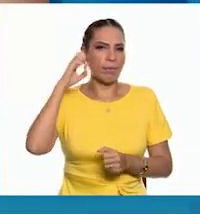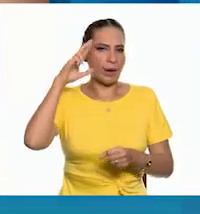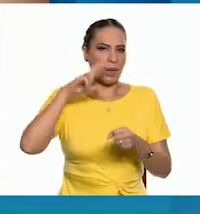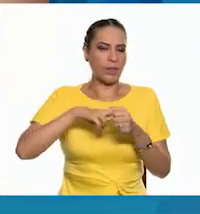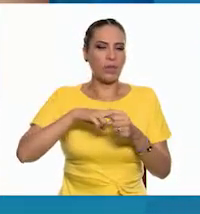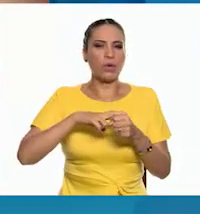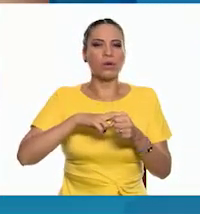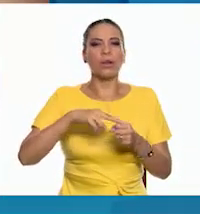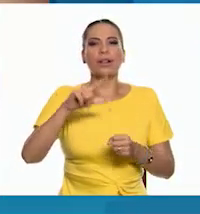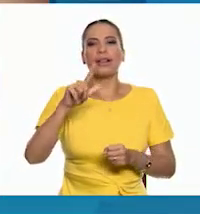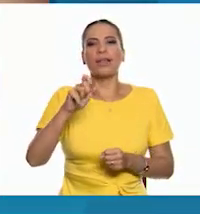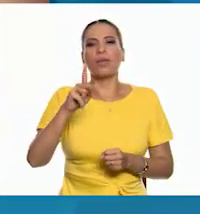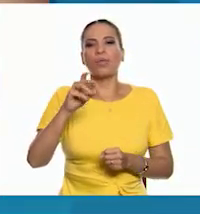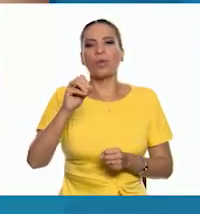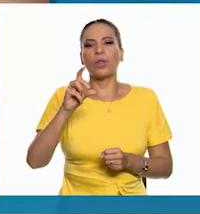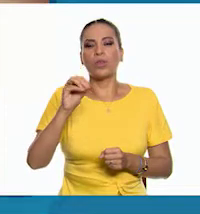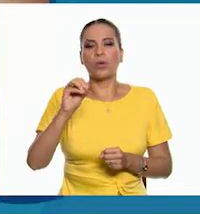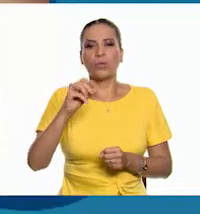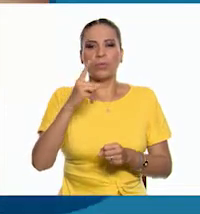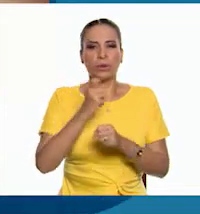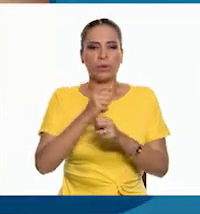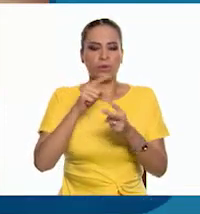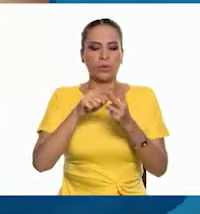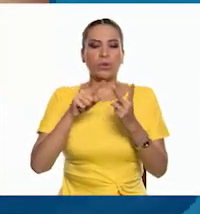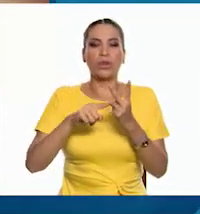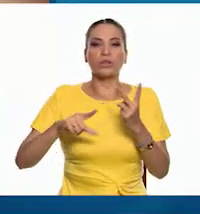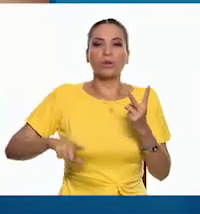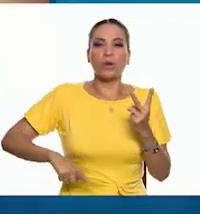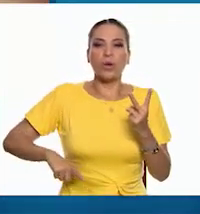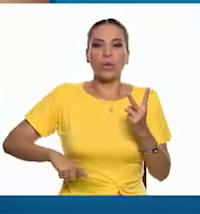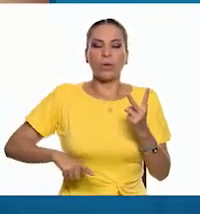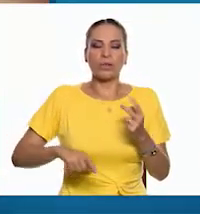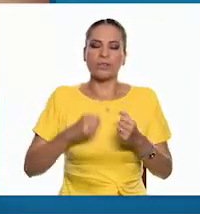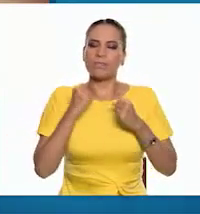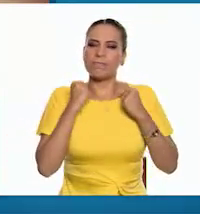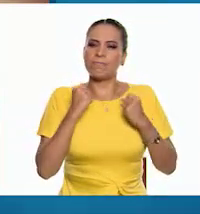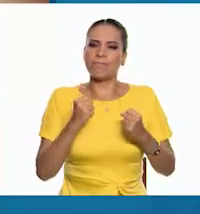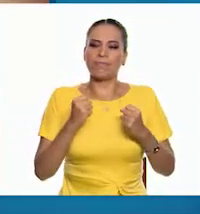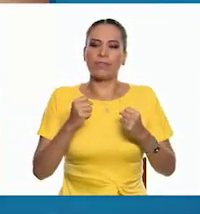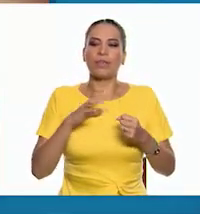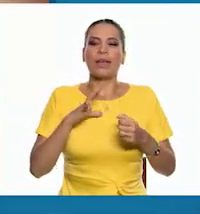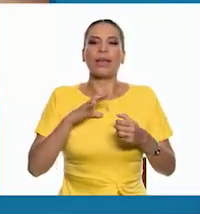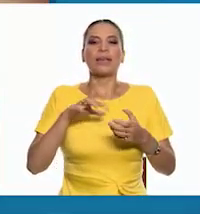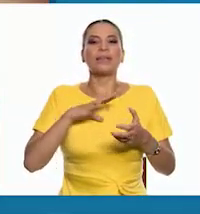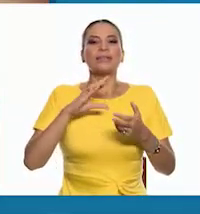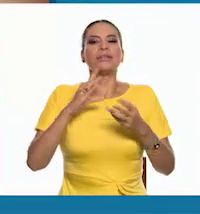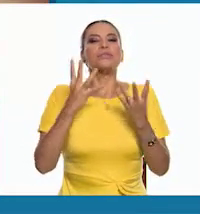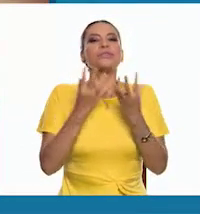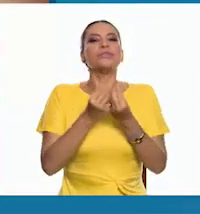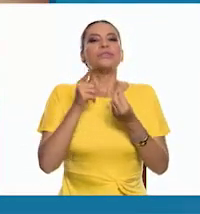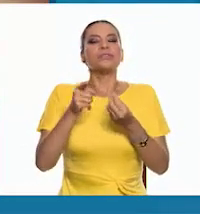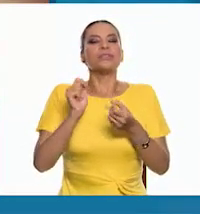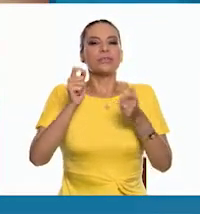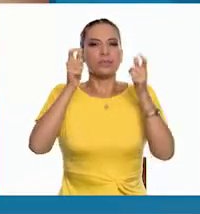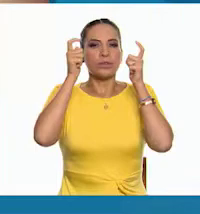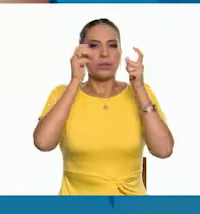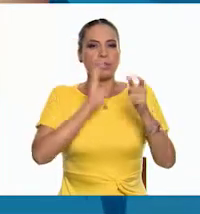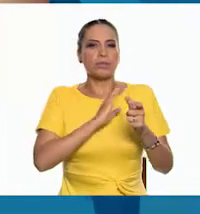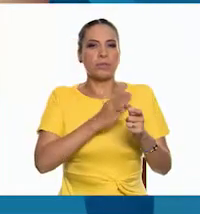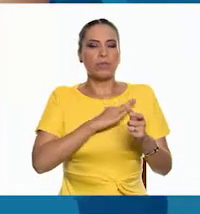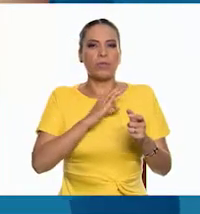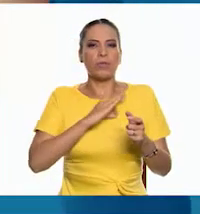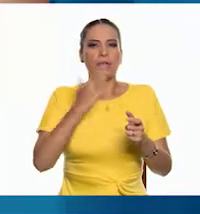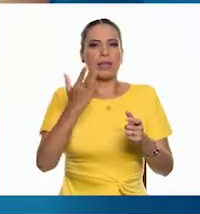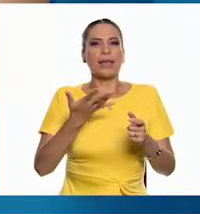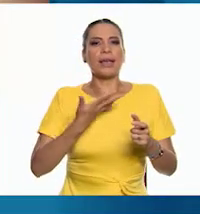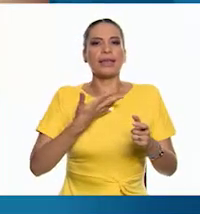era Leopoldo I. Ambos gobernantes estaban fuertemente emparentados con la corona española y podían reclamar